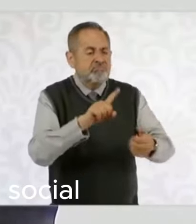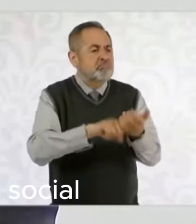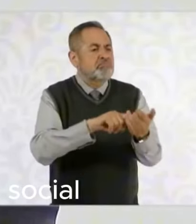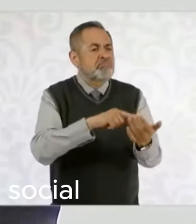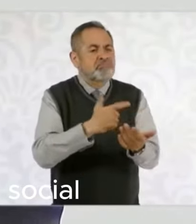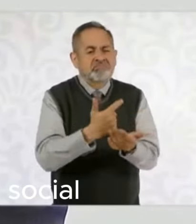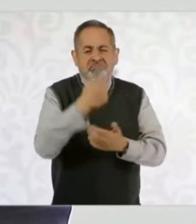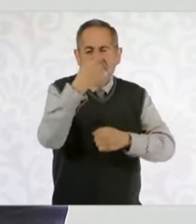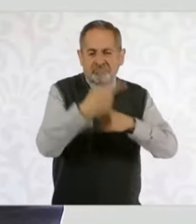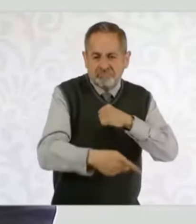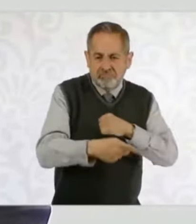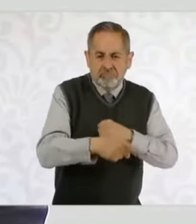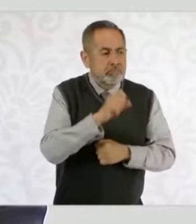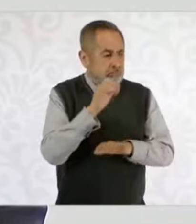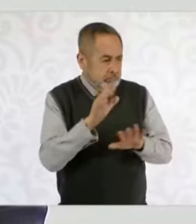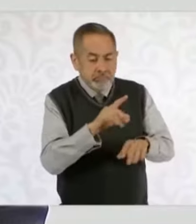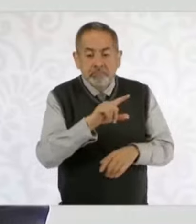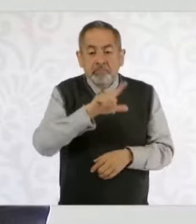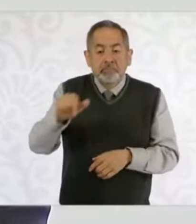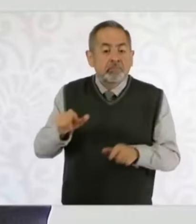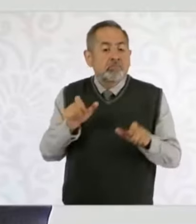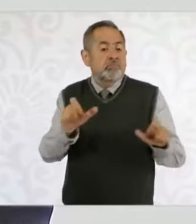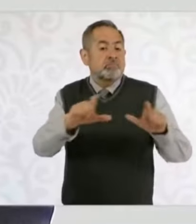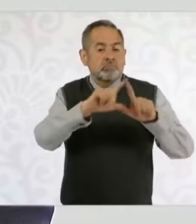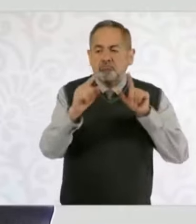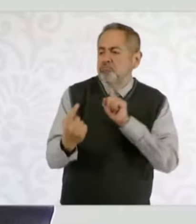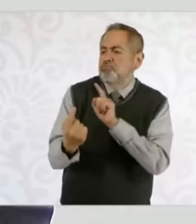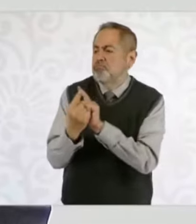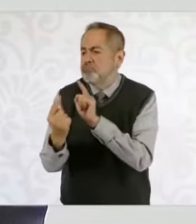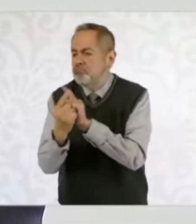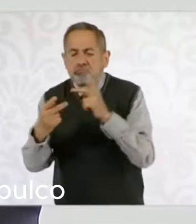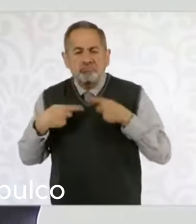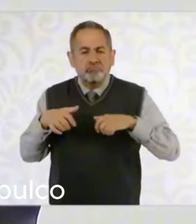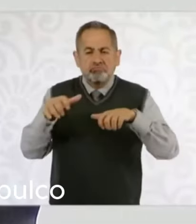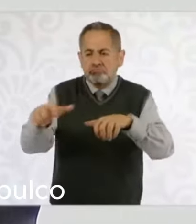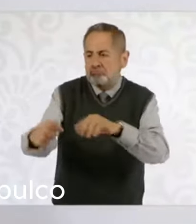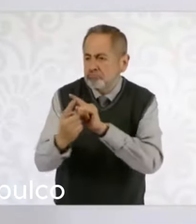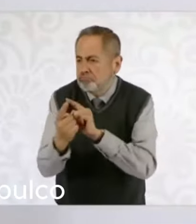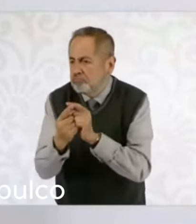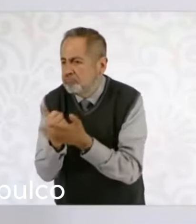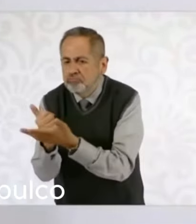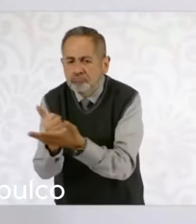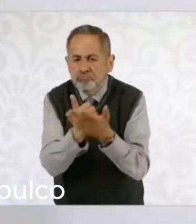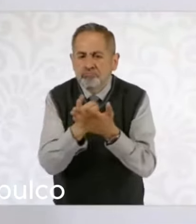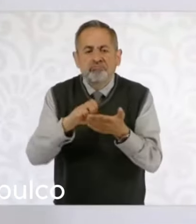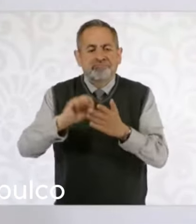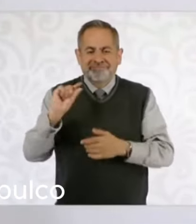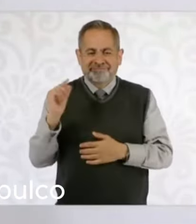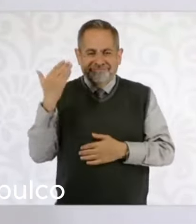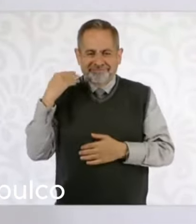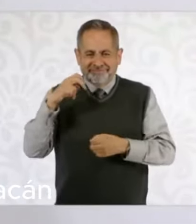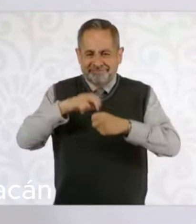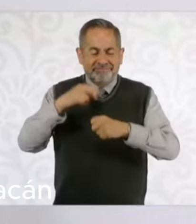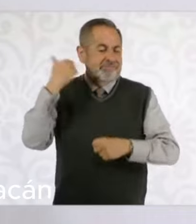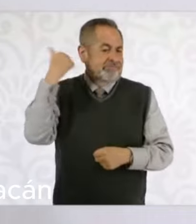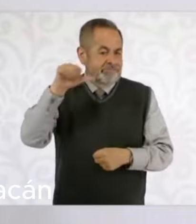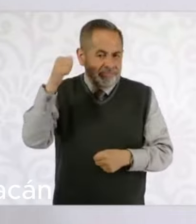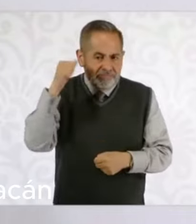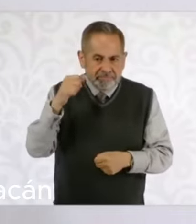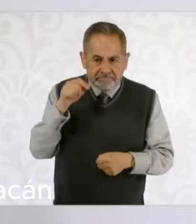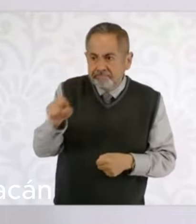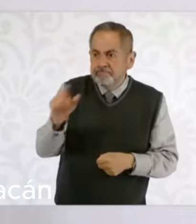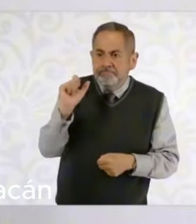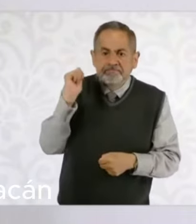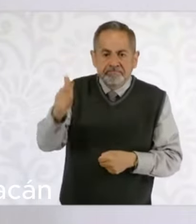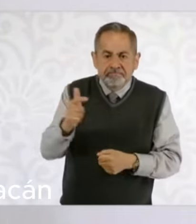labores de proximidad social para estar cerca de la ciudadanía y en apoyo a la población, como los vimos en días recientes en Acapulco, auxiliando